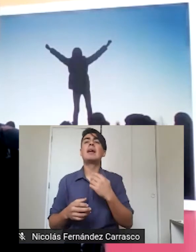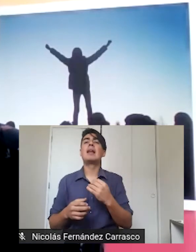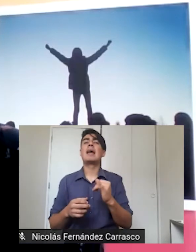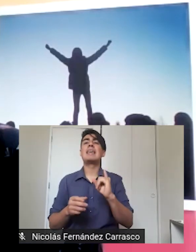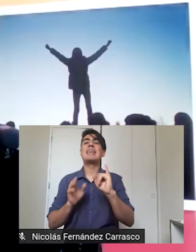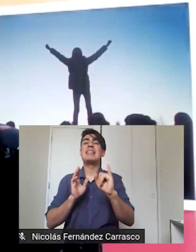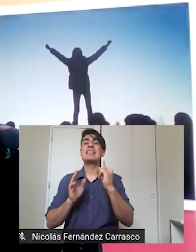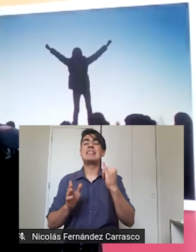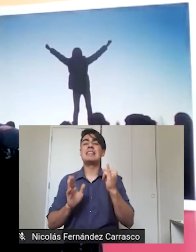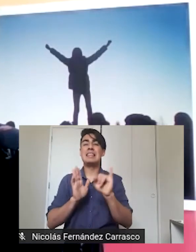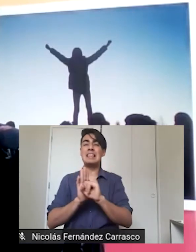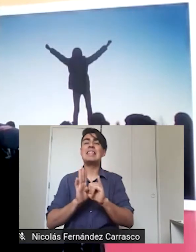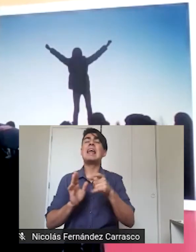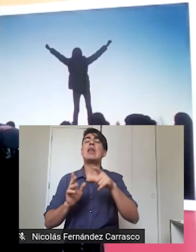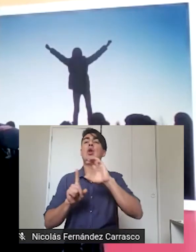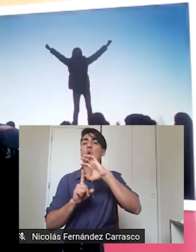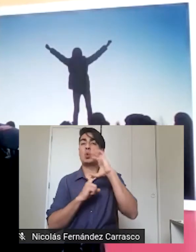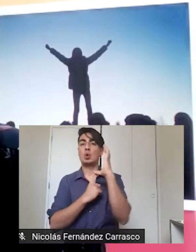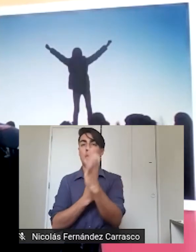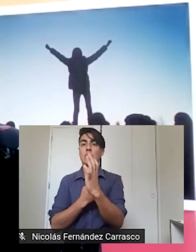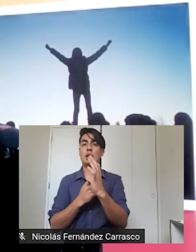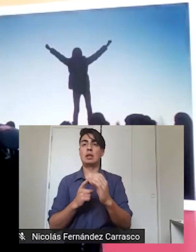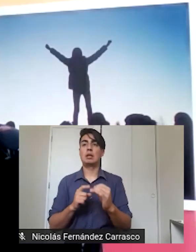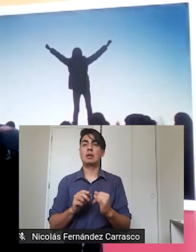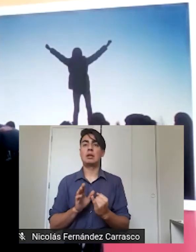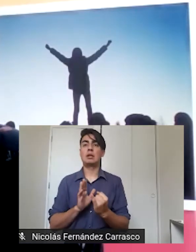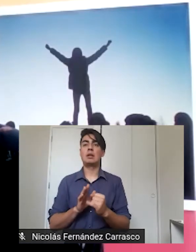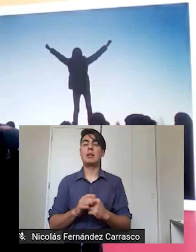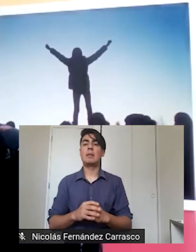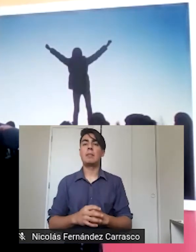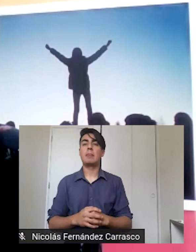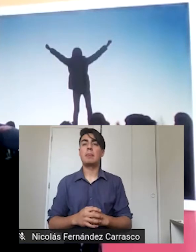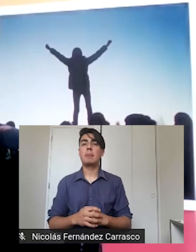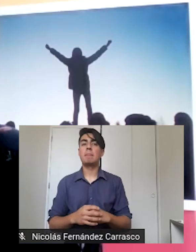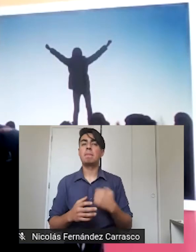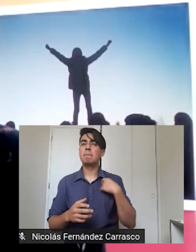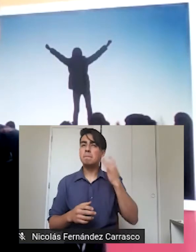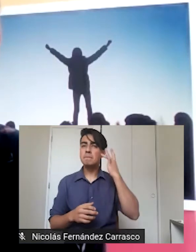Creo que nuestro enfoque es